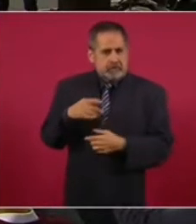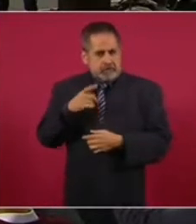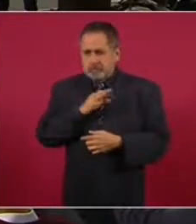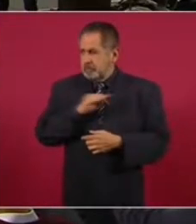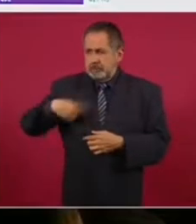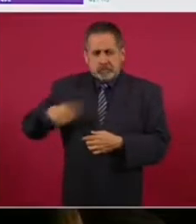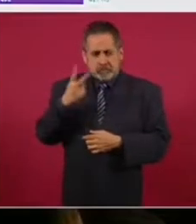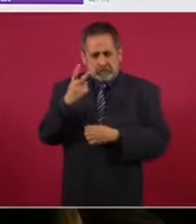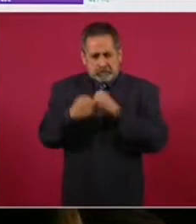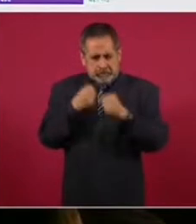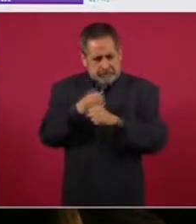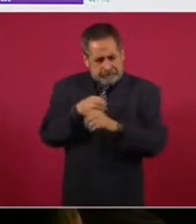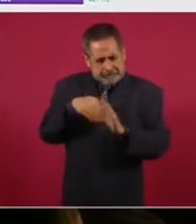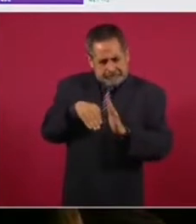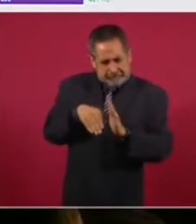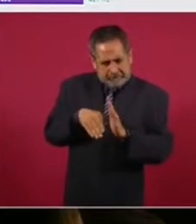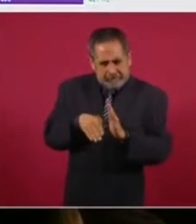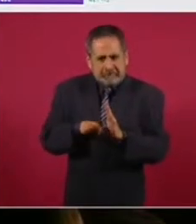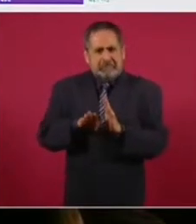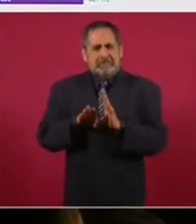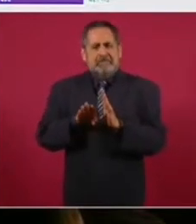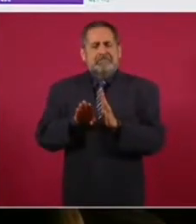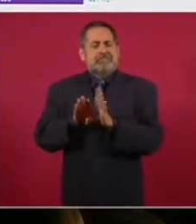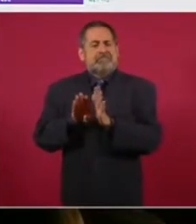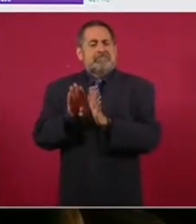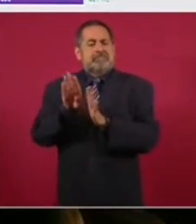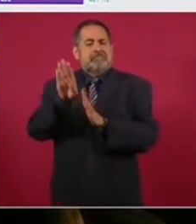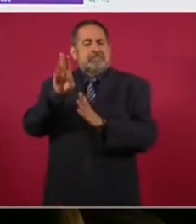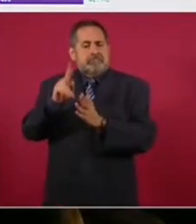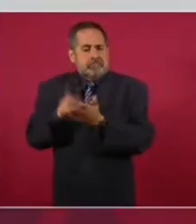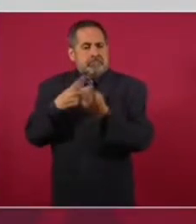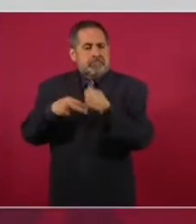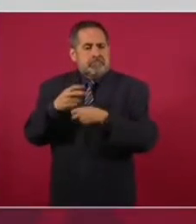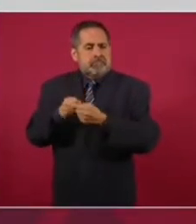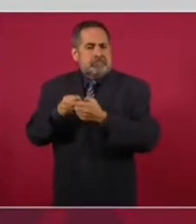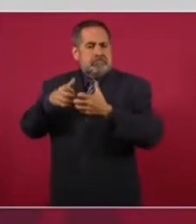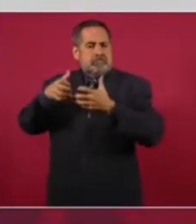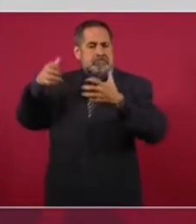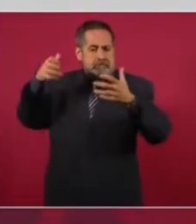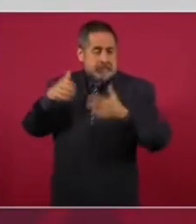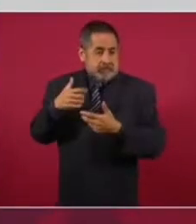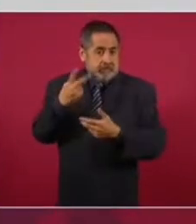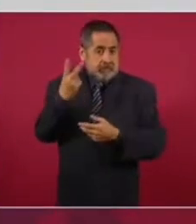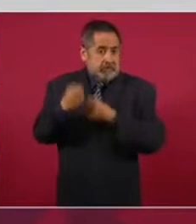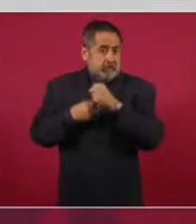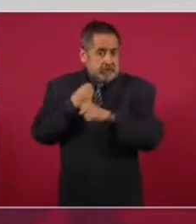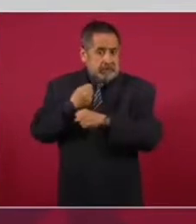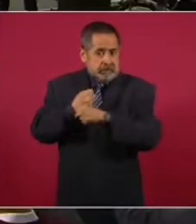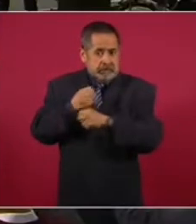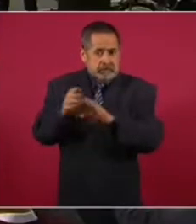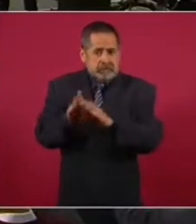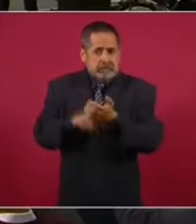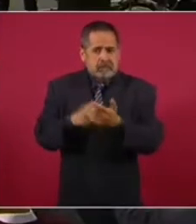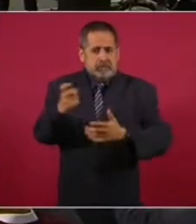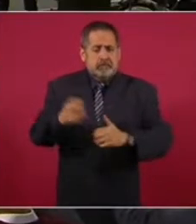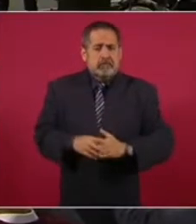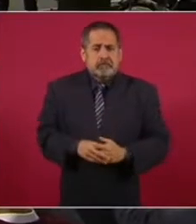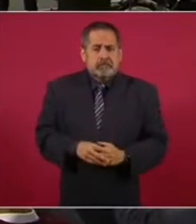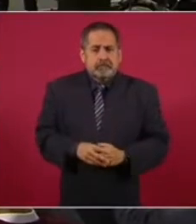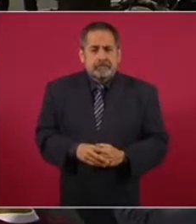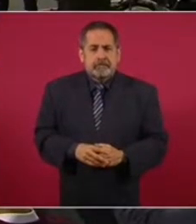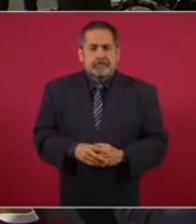2 años estabilizar la caída para empezar a crecer de nuevo. Pues es lo mismo, si tú tienes